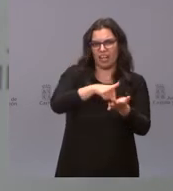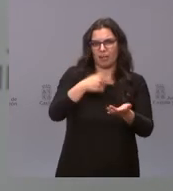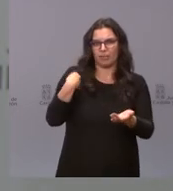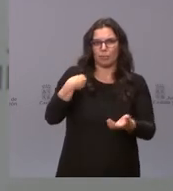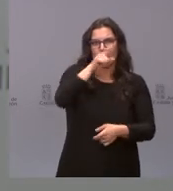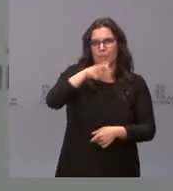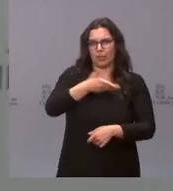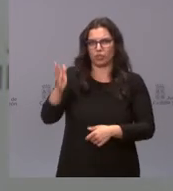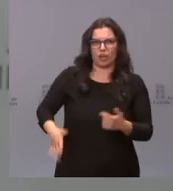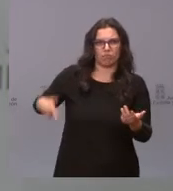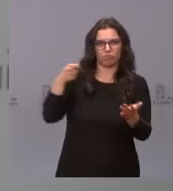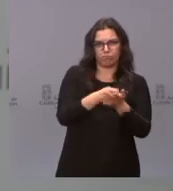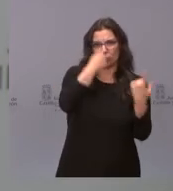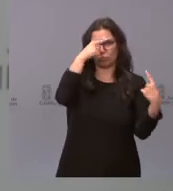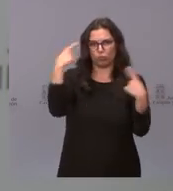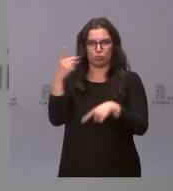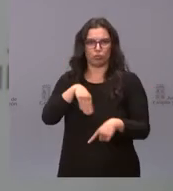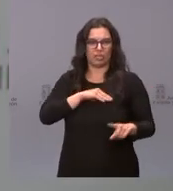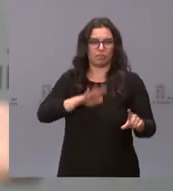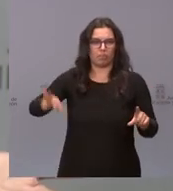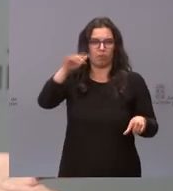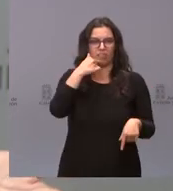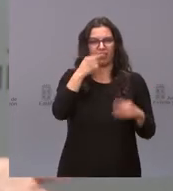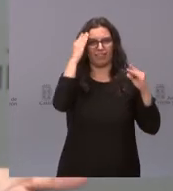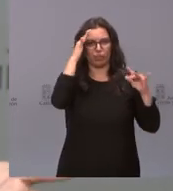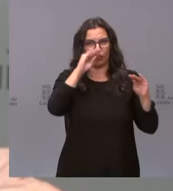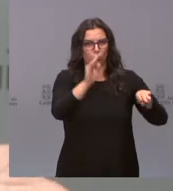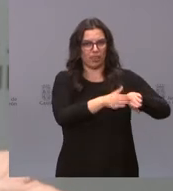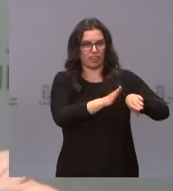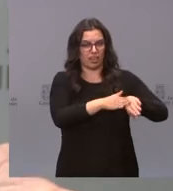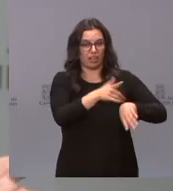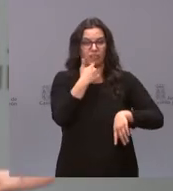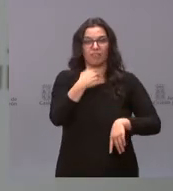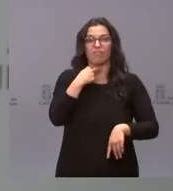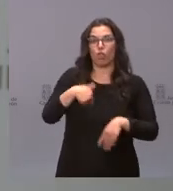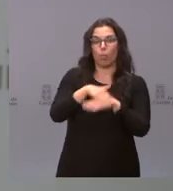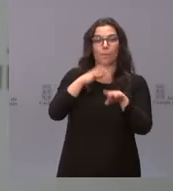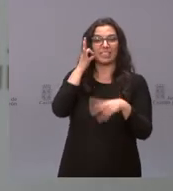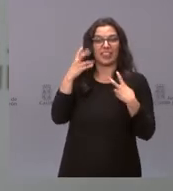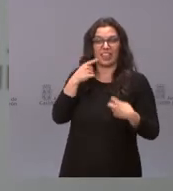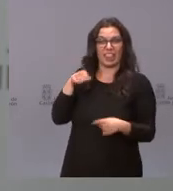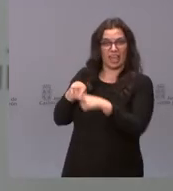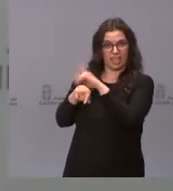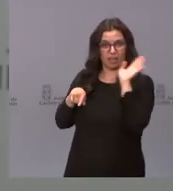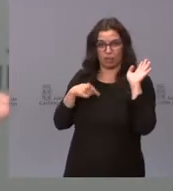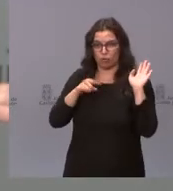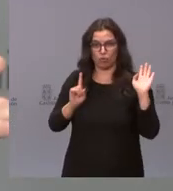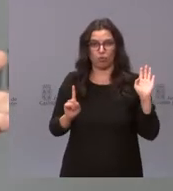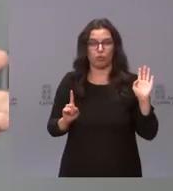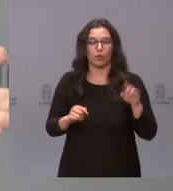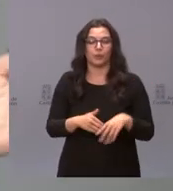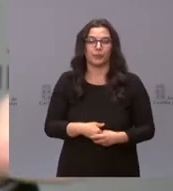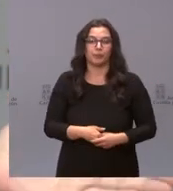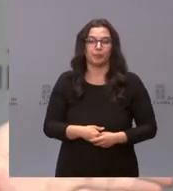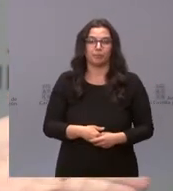personas de toda españa' lo está diciendo la ministra de hacienda no lo estoy diciendo yo con